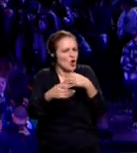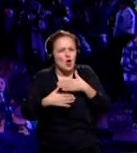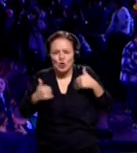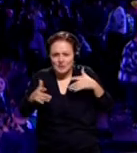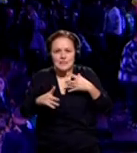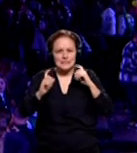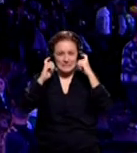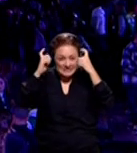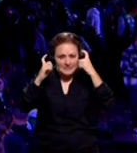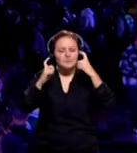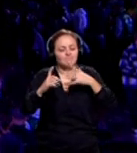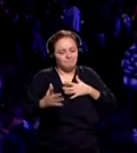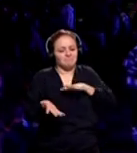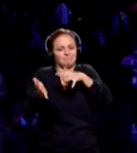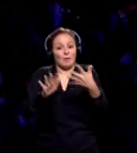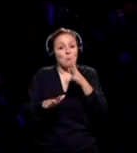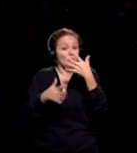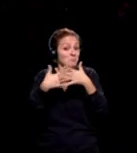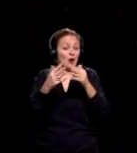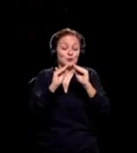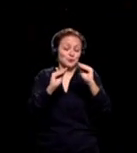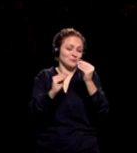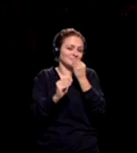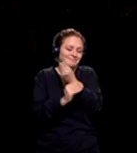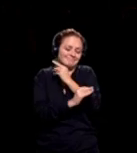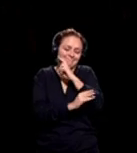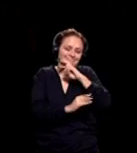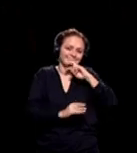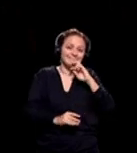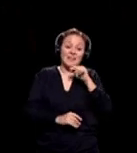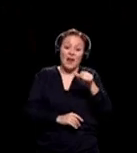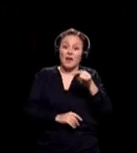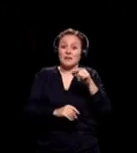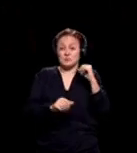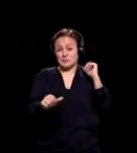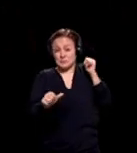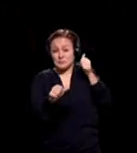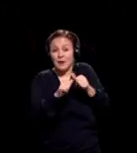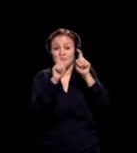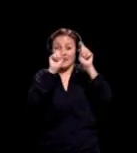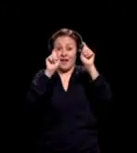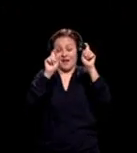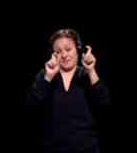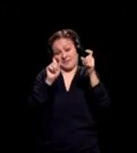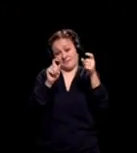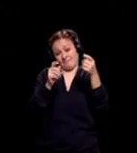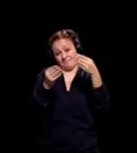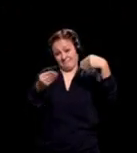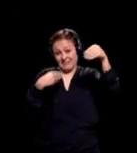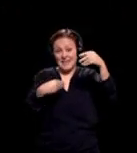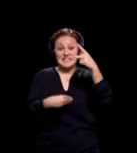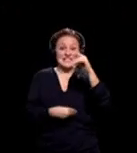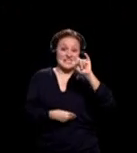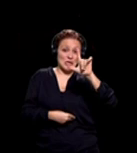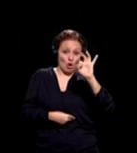Y con esa alegría detrás del escenario, la tensión, todavía tensión en la parte delantera frente al público, porque Rebeldes está